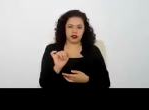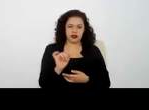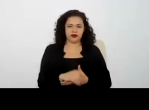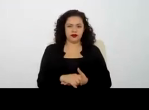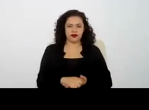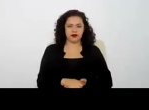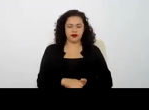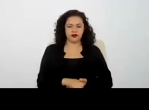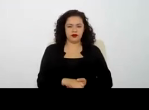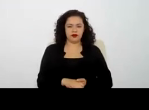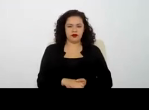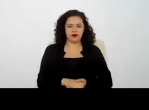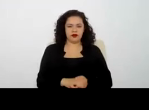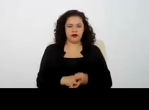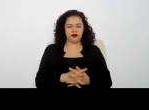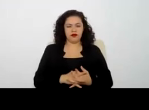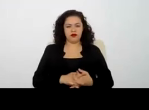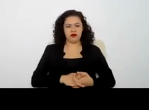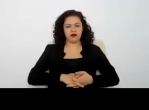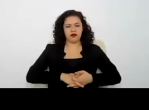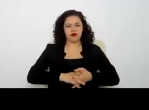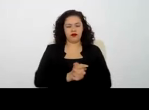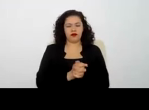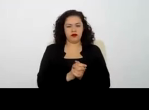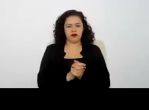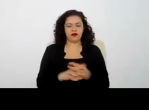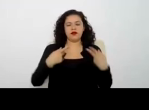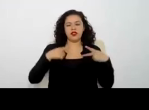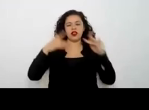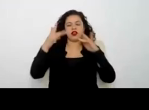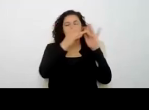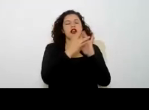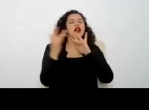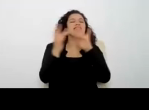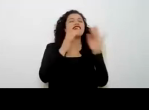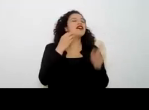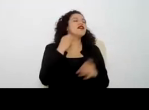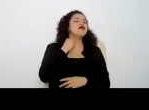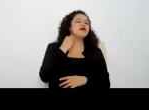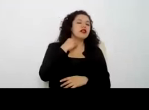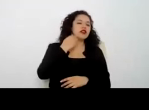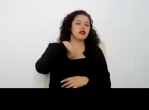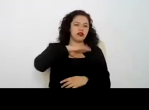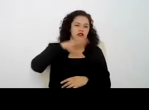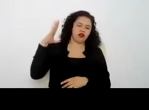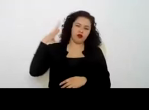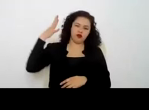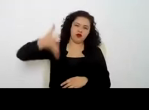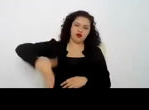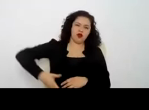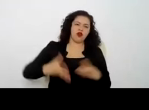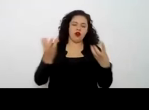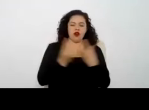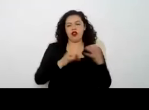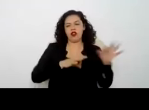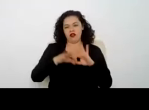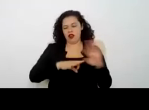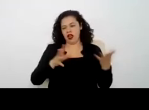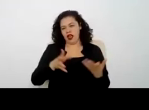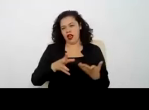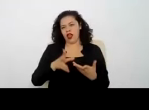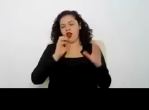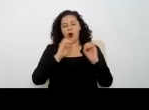a quienes conectamos es con esta red de abogados, de los cuales pues nos sentimos muy orgullosos, son despachos de verdad